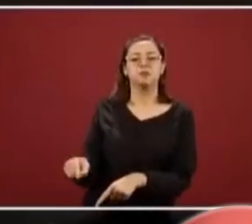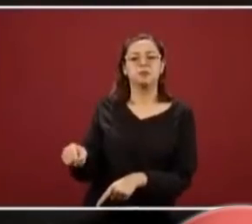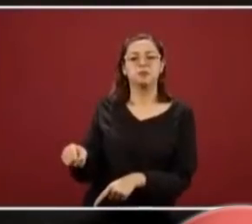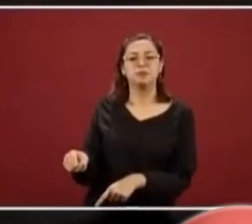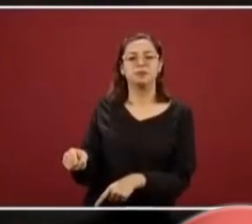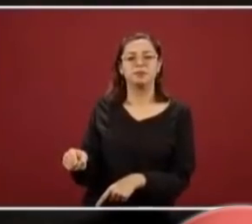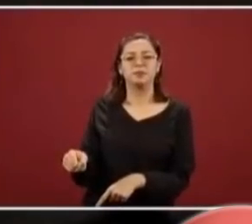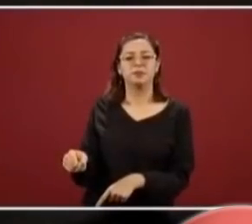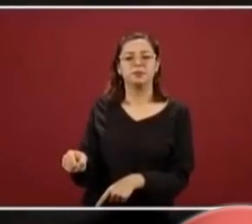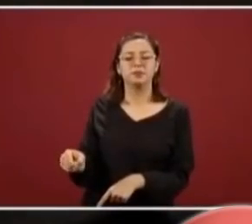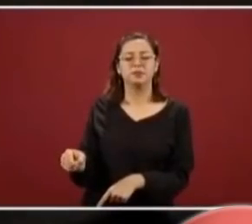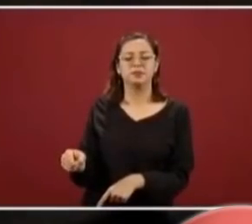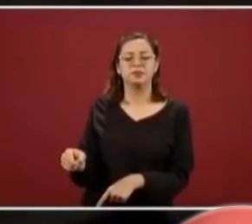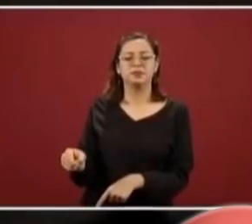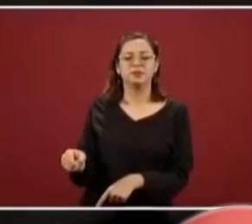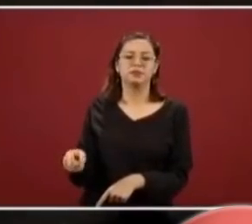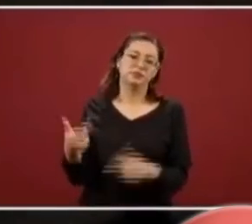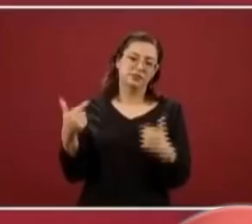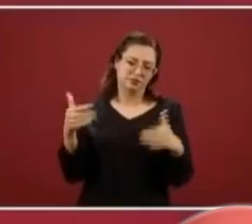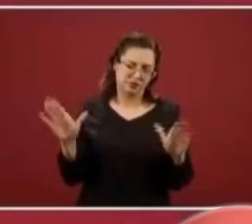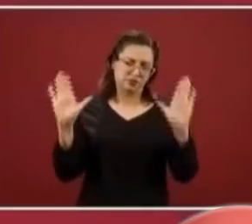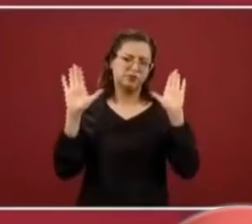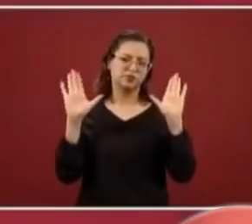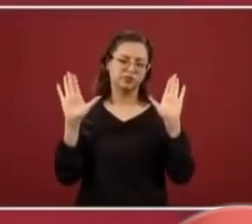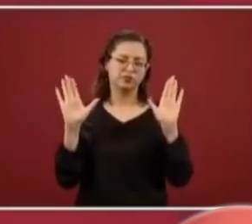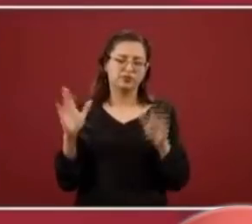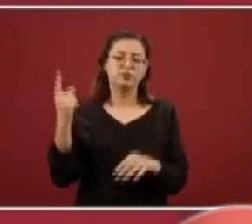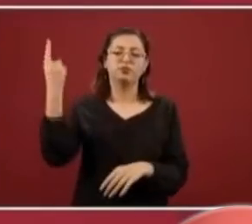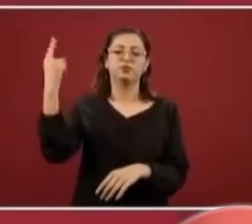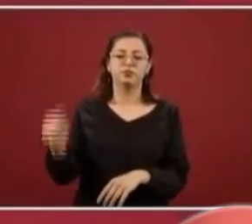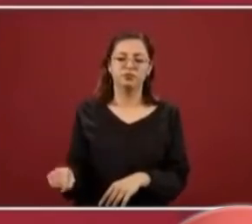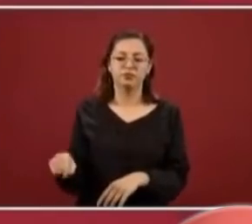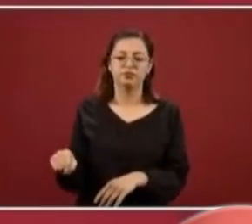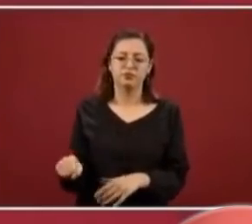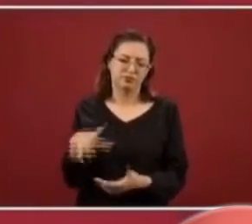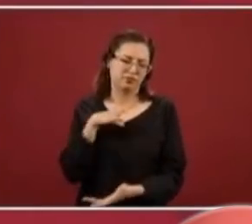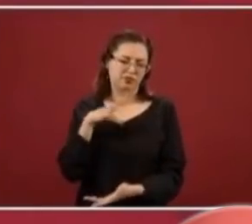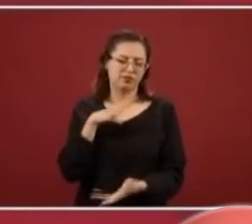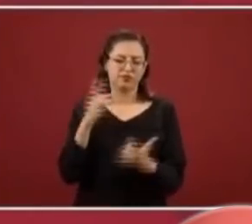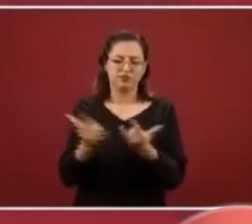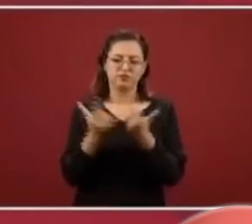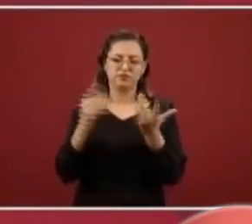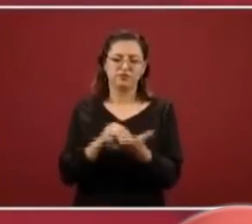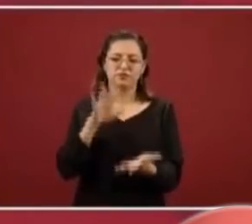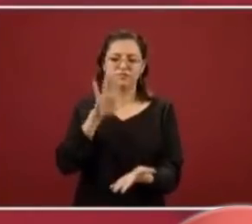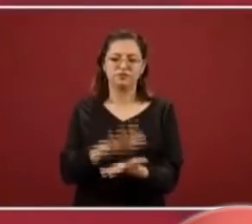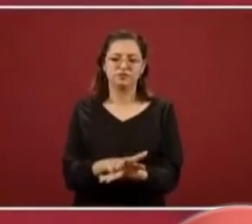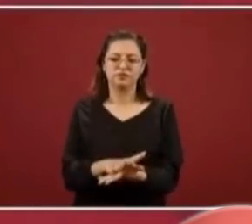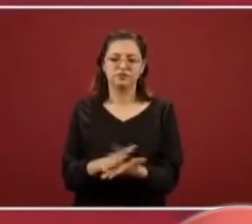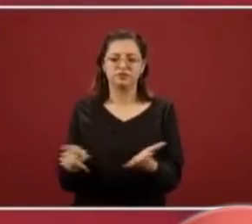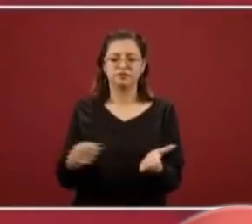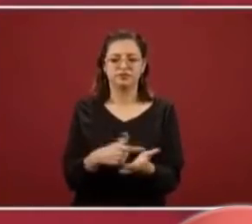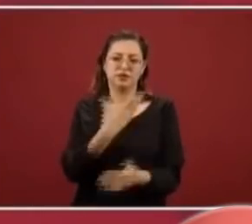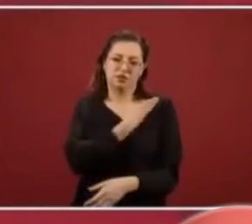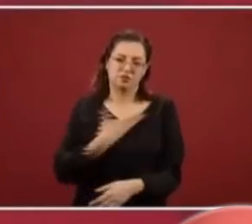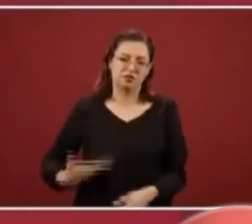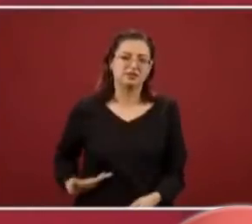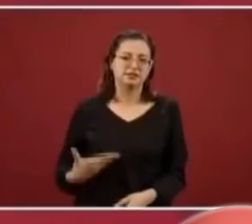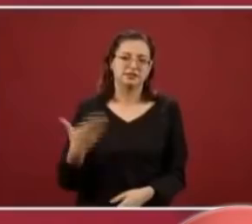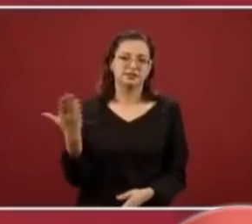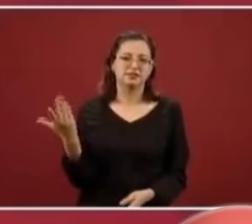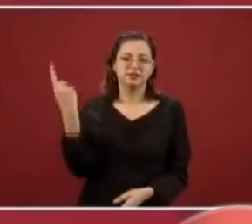instrucción, en ese entonces está documentado, del comandante supremo.